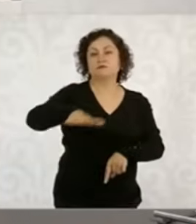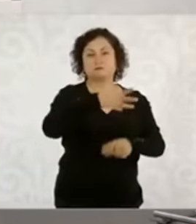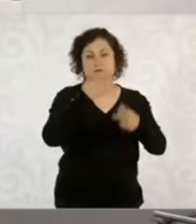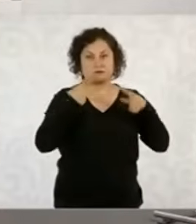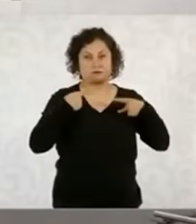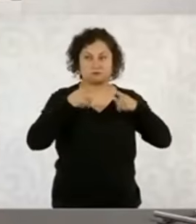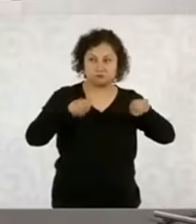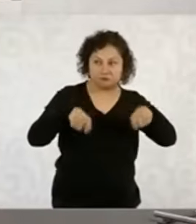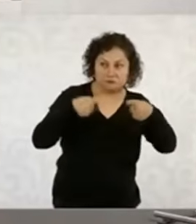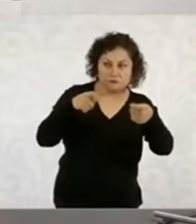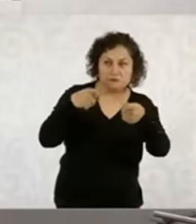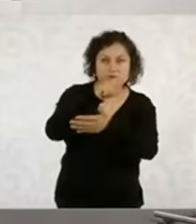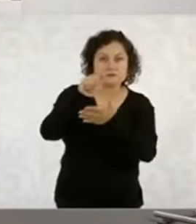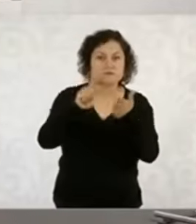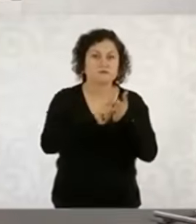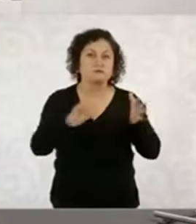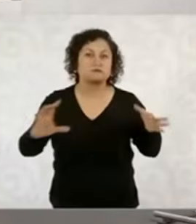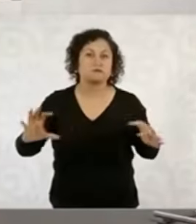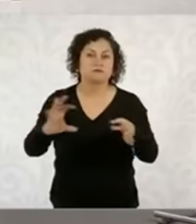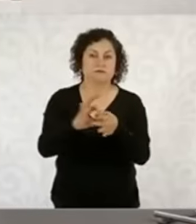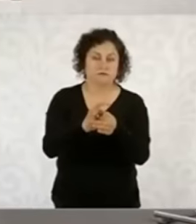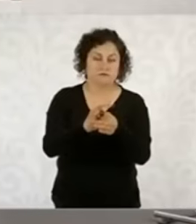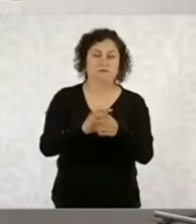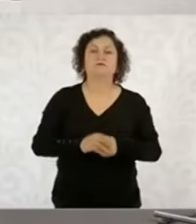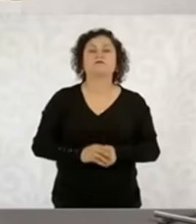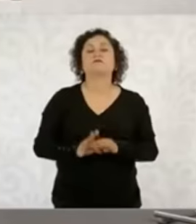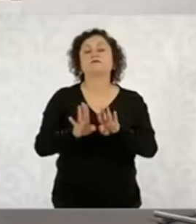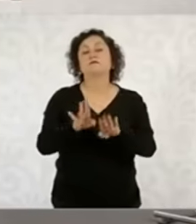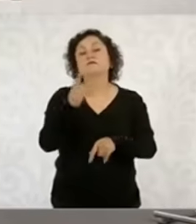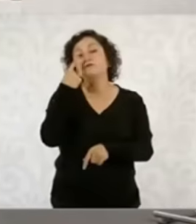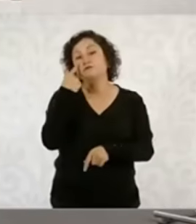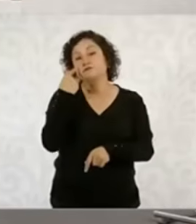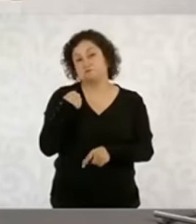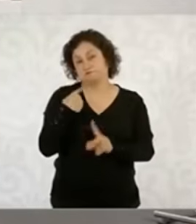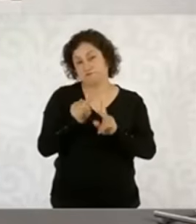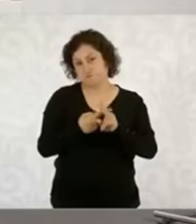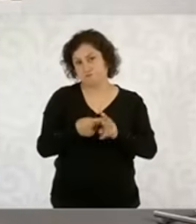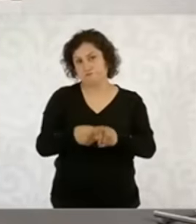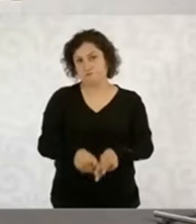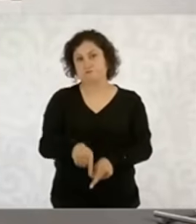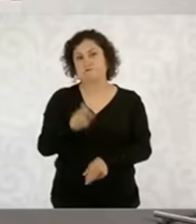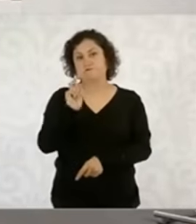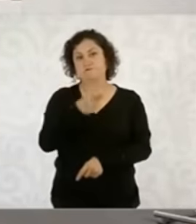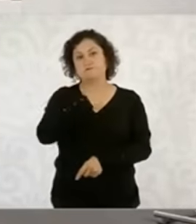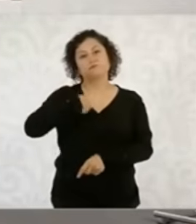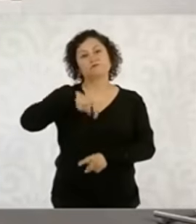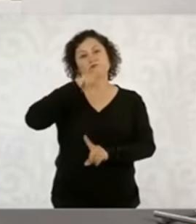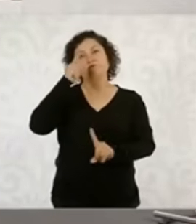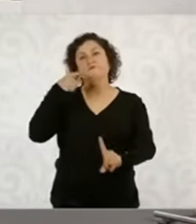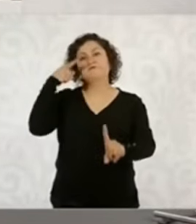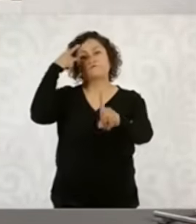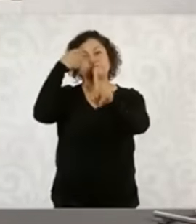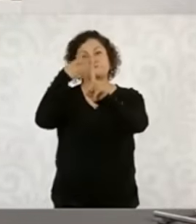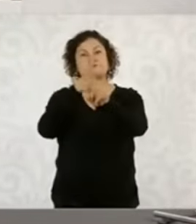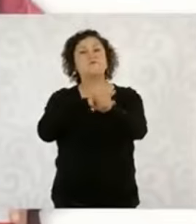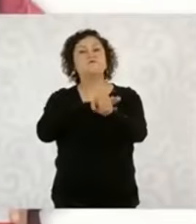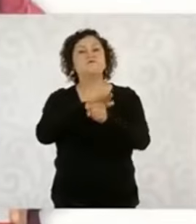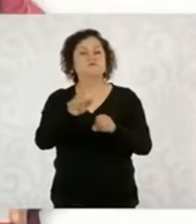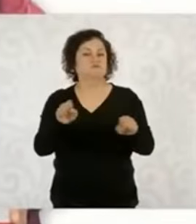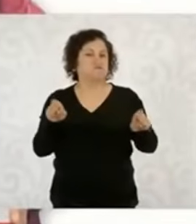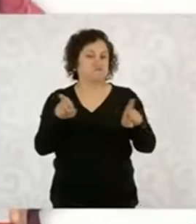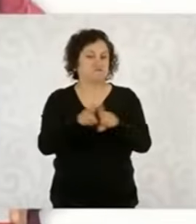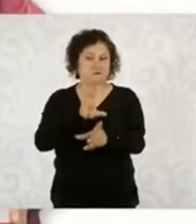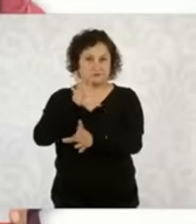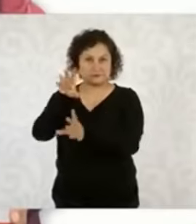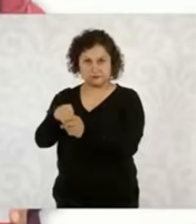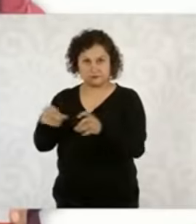favor. Bueno, inicio comentando sobre la meta sexenal. La intención que tenemos